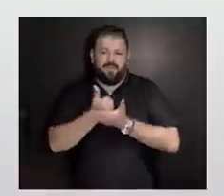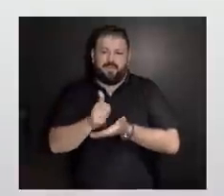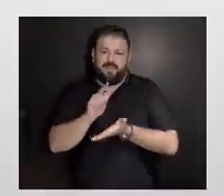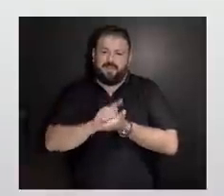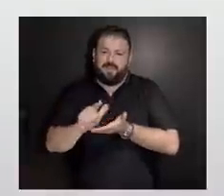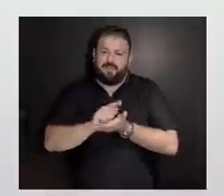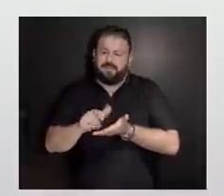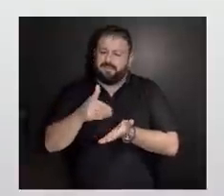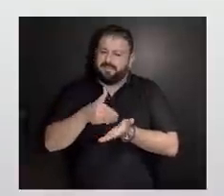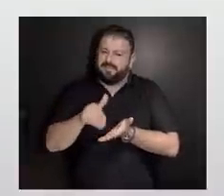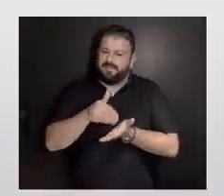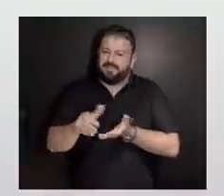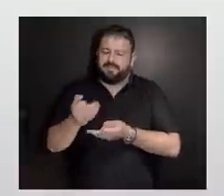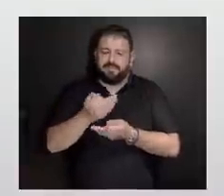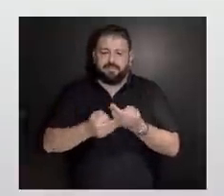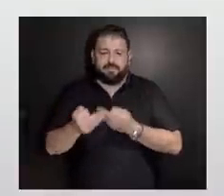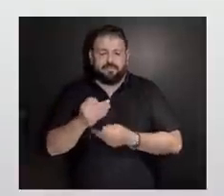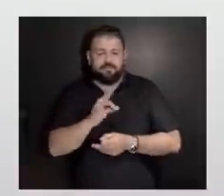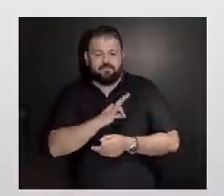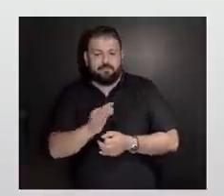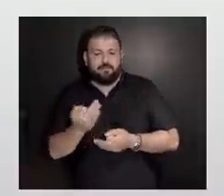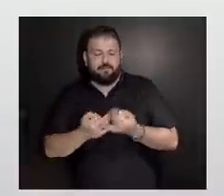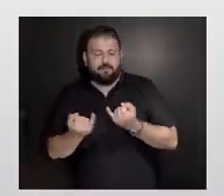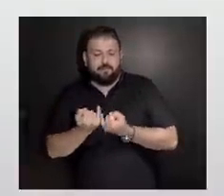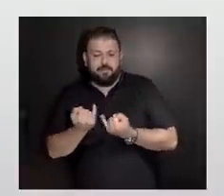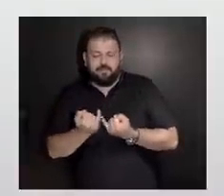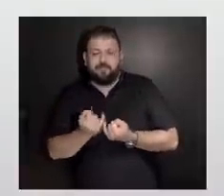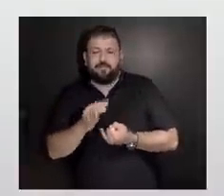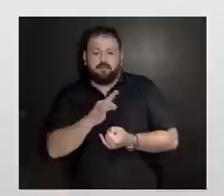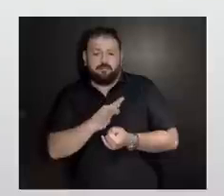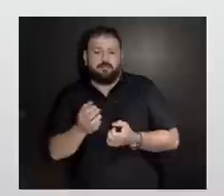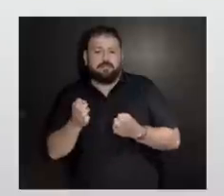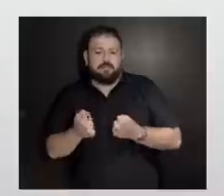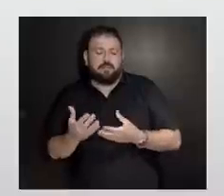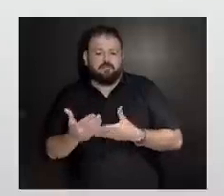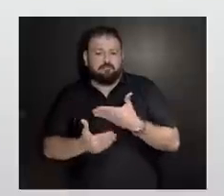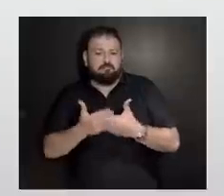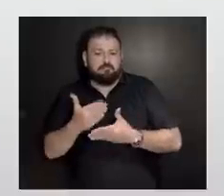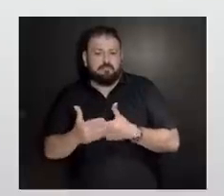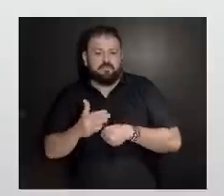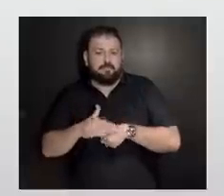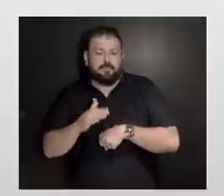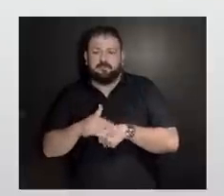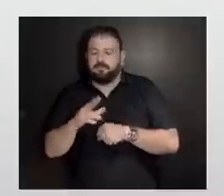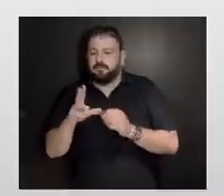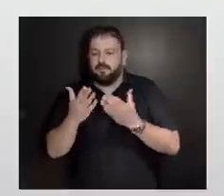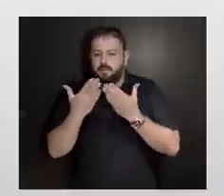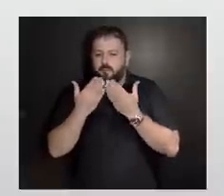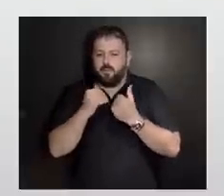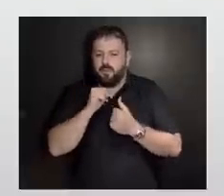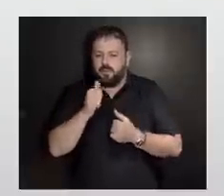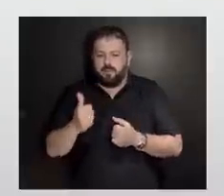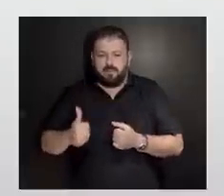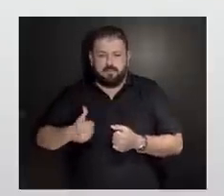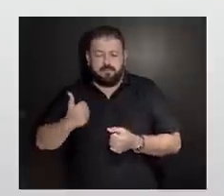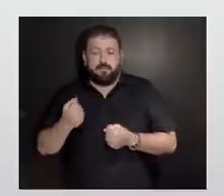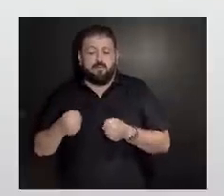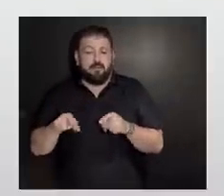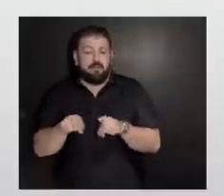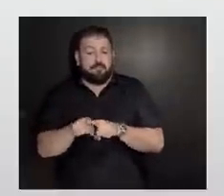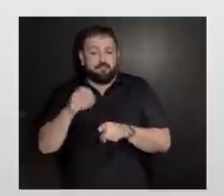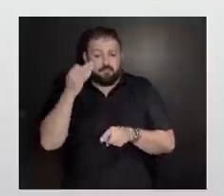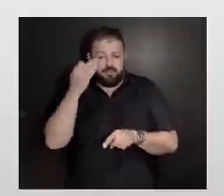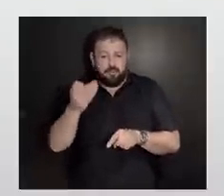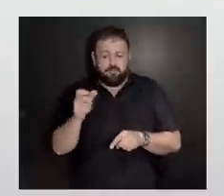estar eliminando este tipo de componentes, ¿no? Que se están acumulando y que no estamos aprovechando. Pero al mismo tiempo,